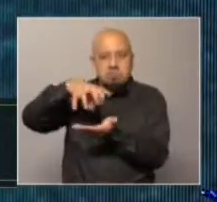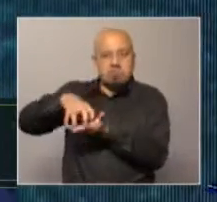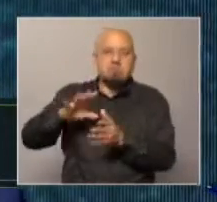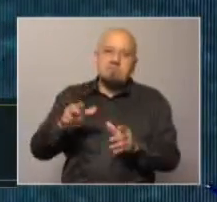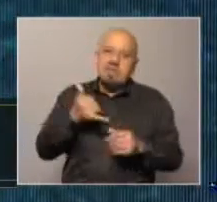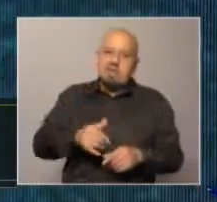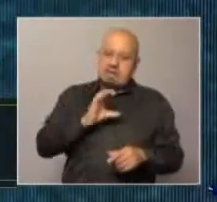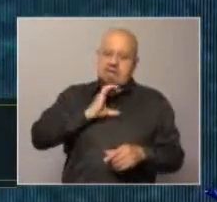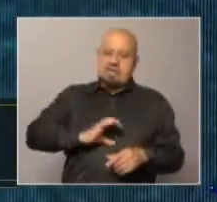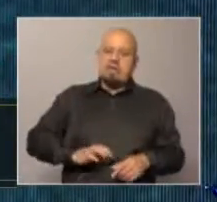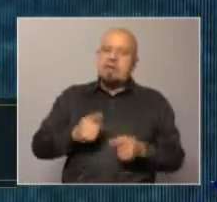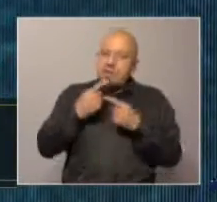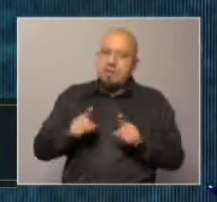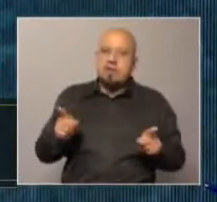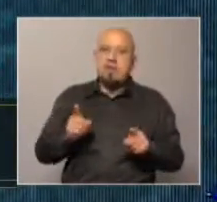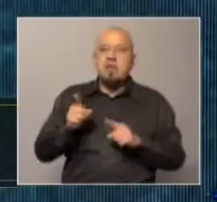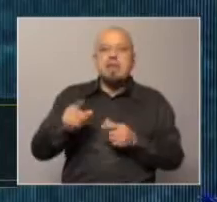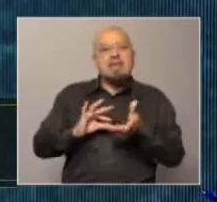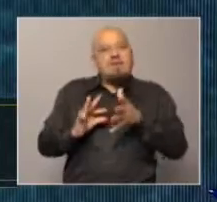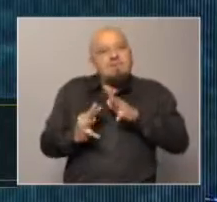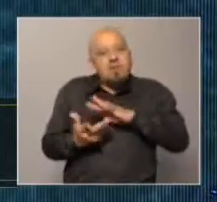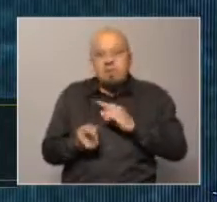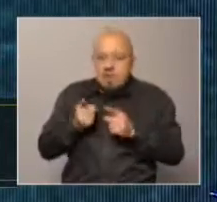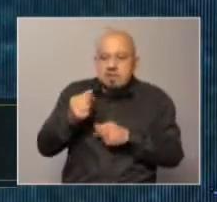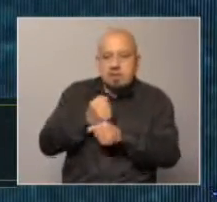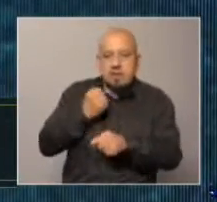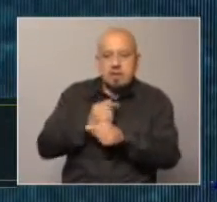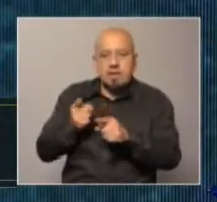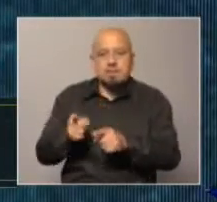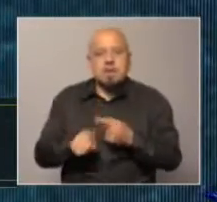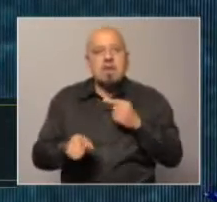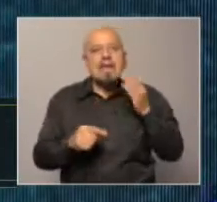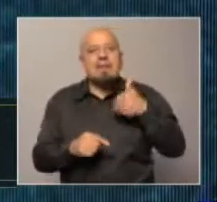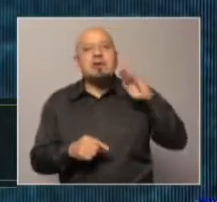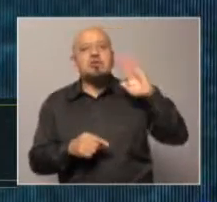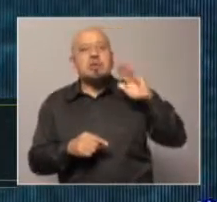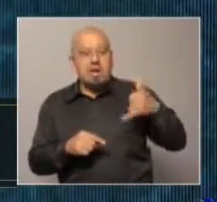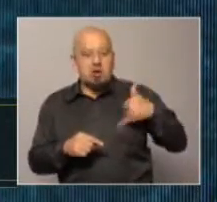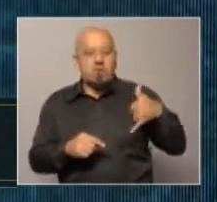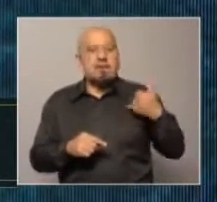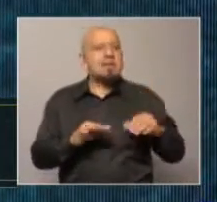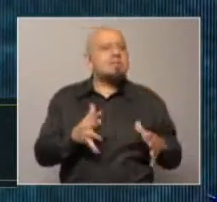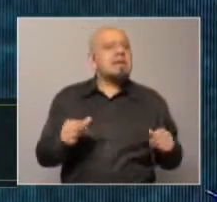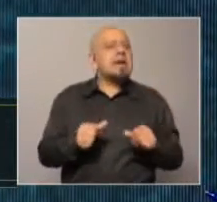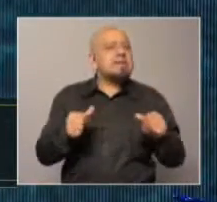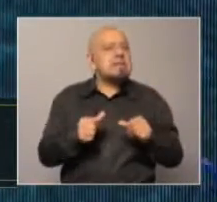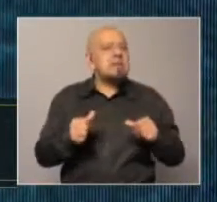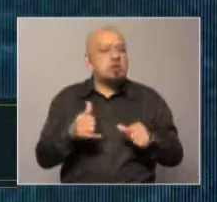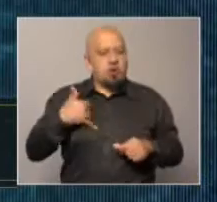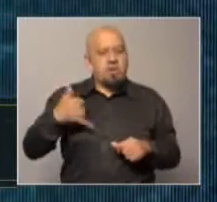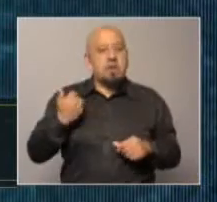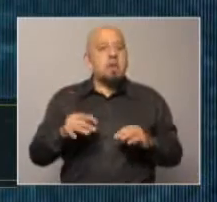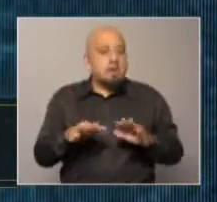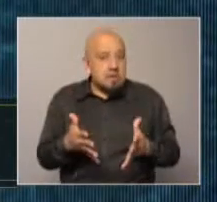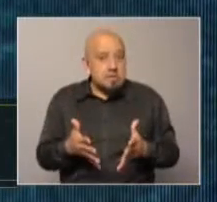desde distintos puntos, desde sus instalaciones hasta la forma en que se trabaja dentro de ellos. La mayoría de los delitos de los adolescentes